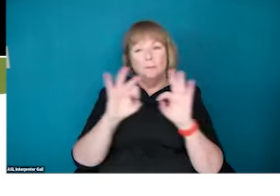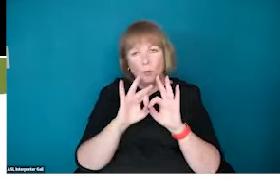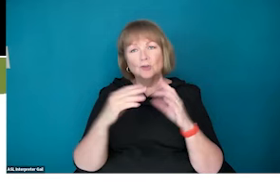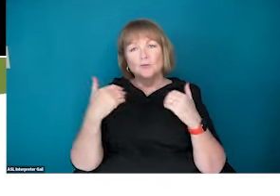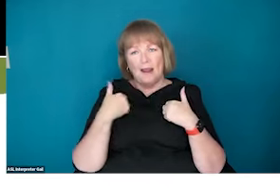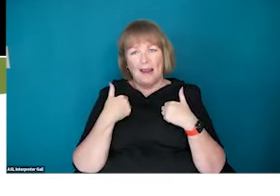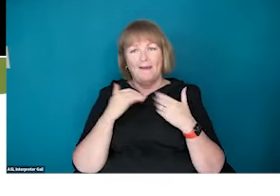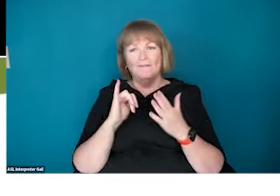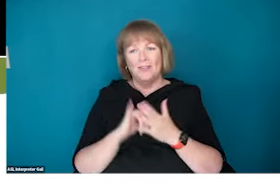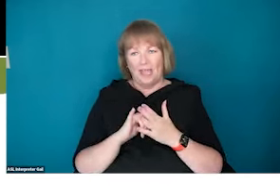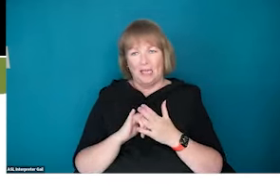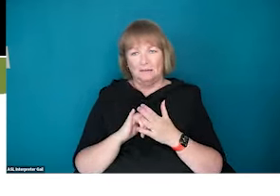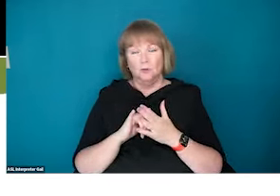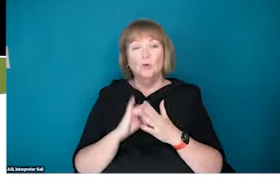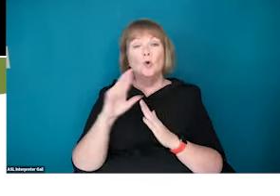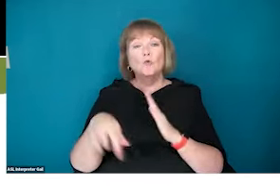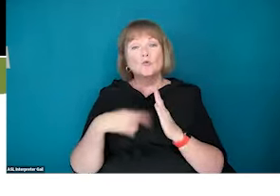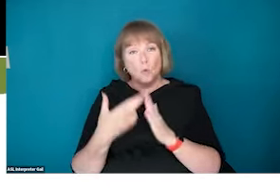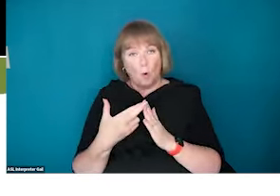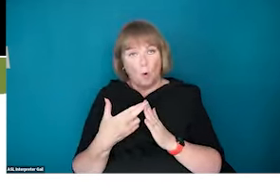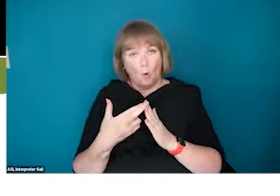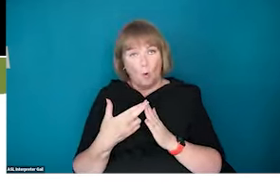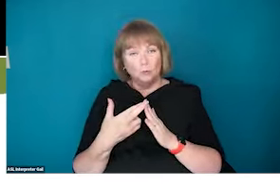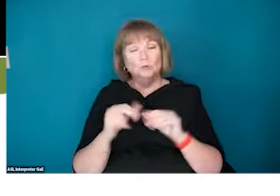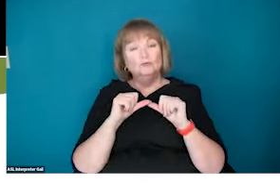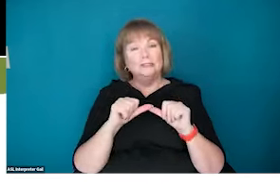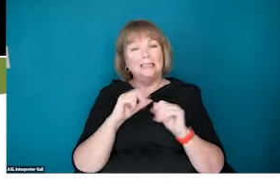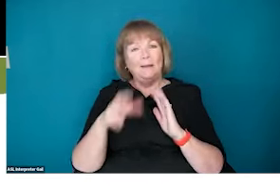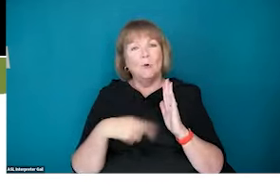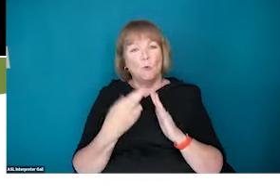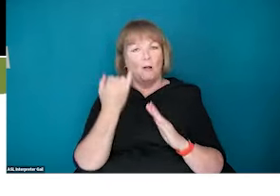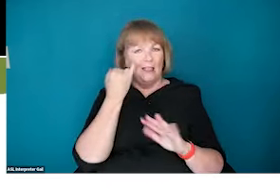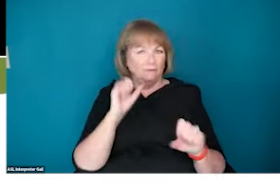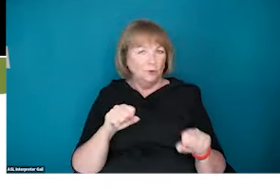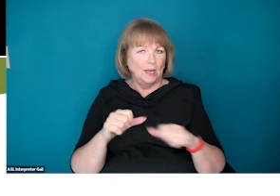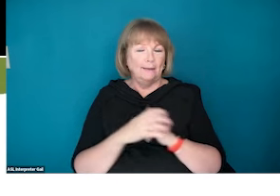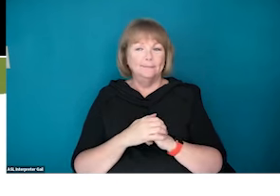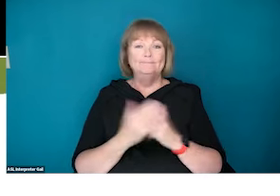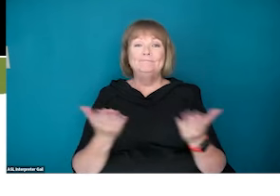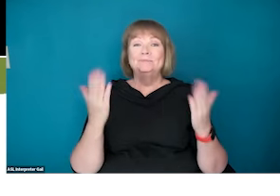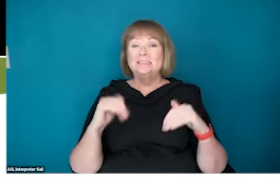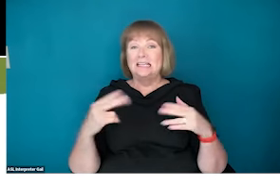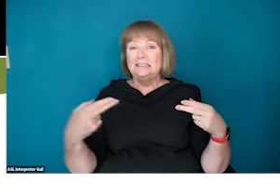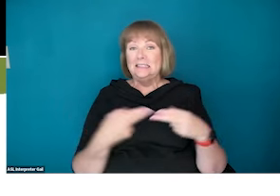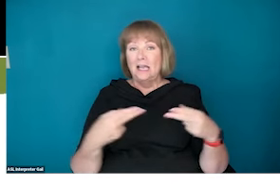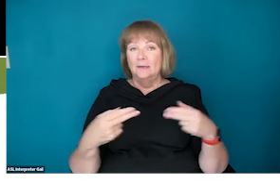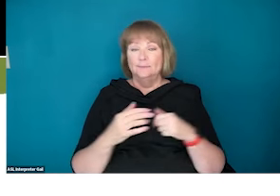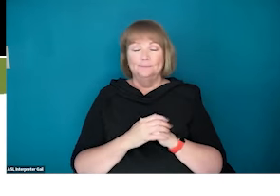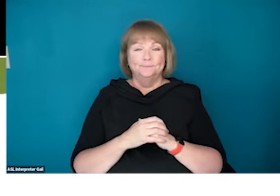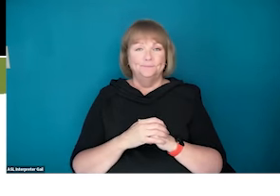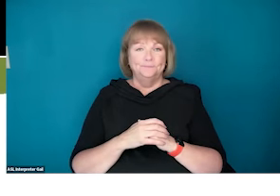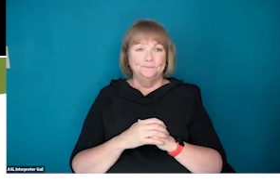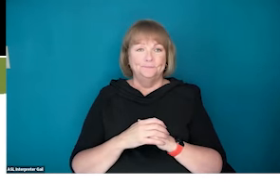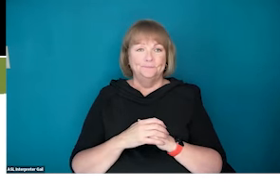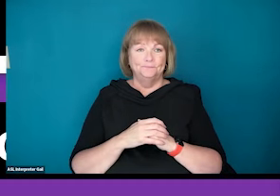gusta. Esto es una filmina muy similar al que compartió Tammy y vamos a hablar un poquito de